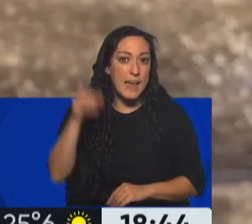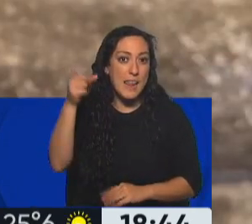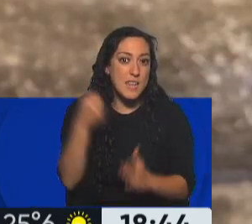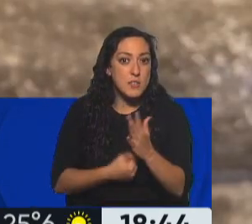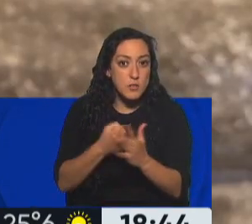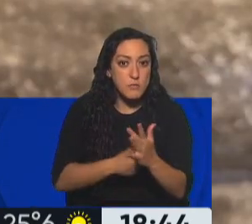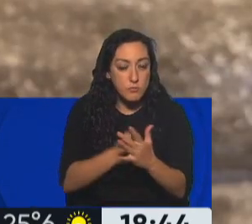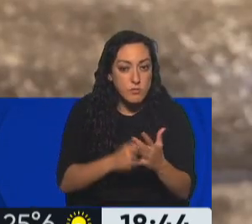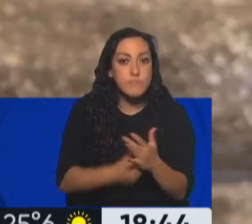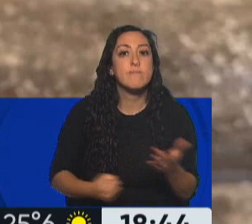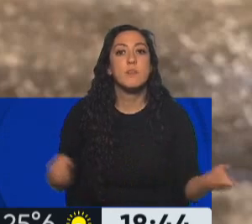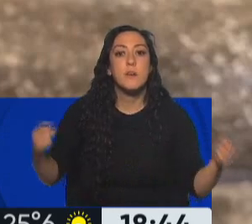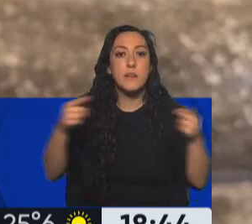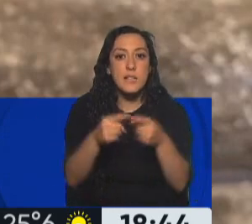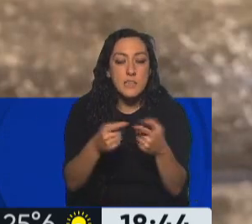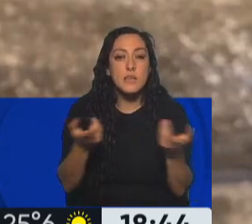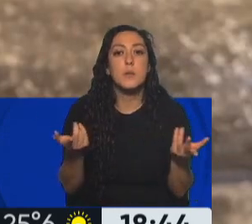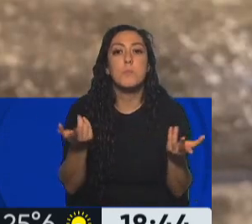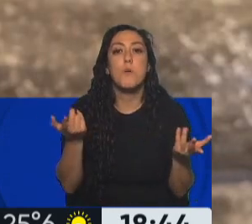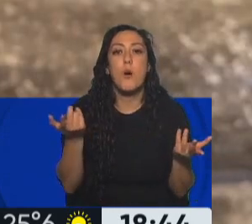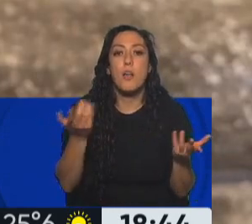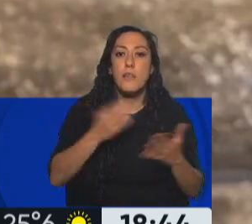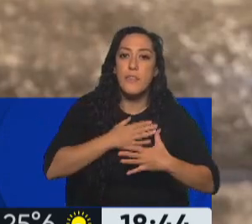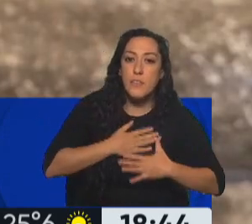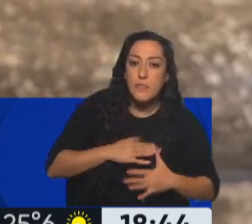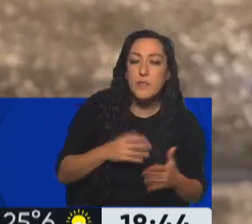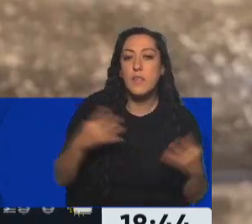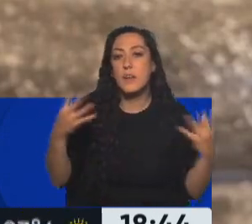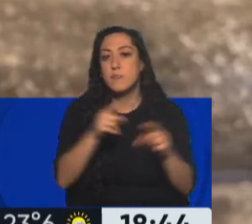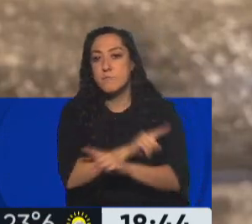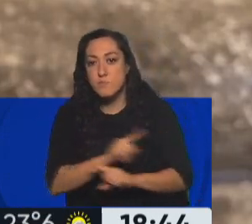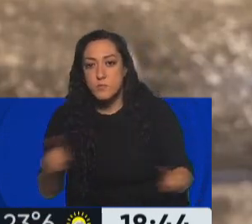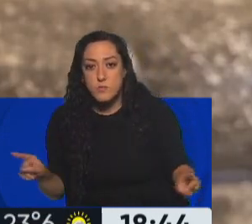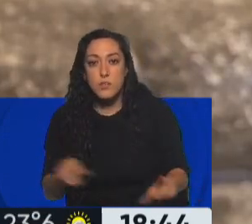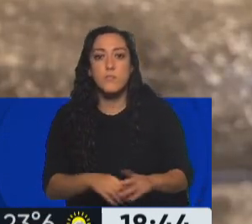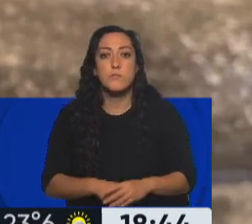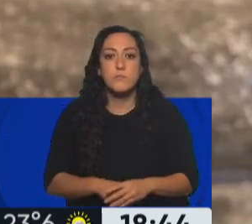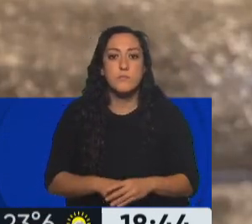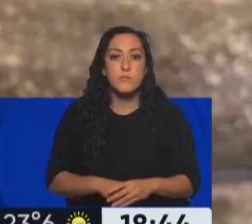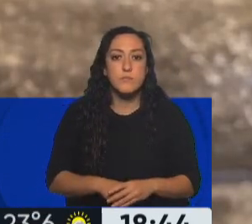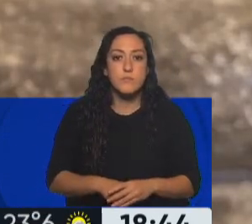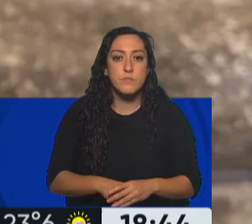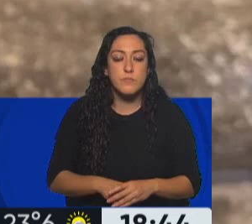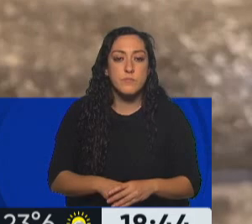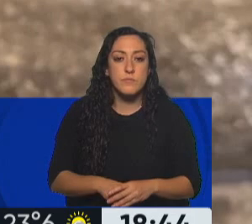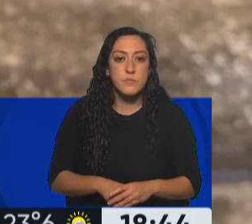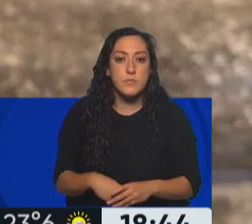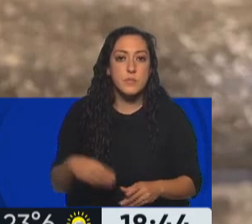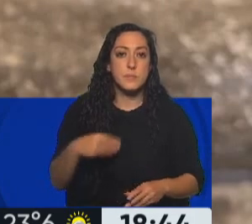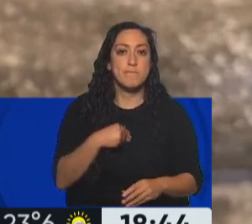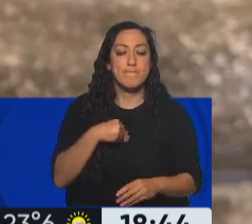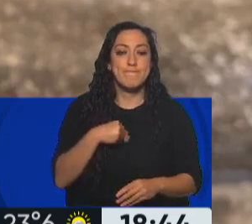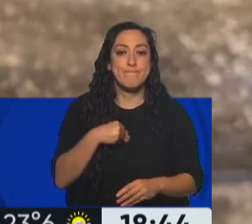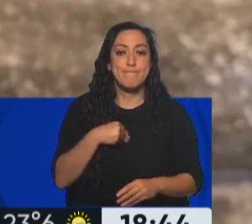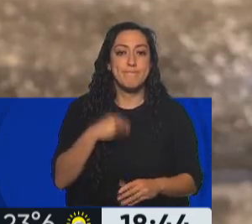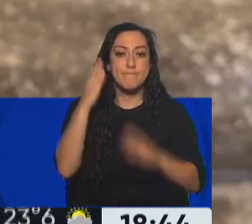todo estuviera tranquilo, trató de que no eran guerras, pero se fueron todas las esperanzas, las ilusiones,